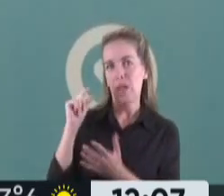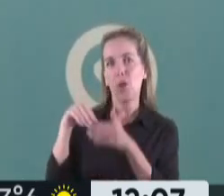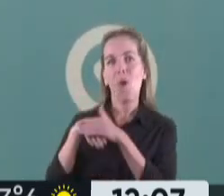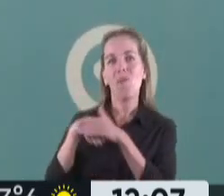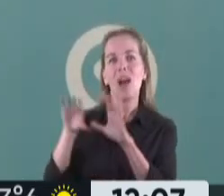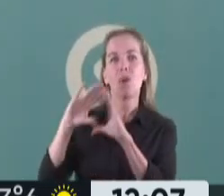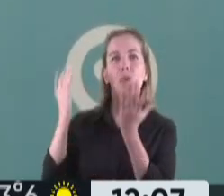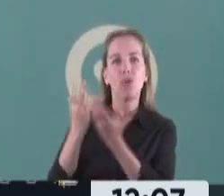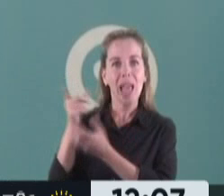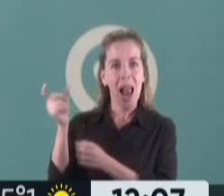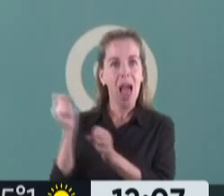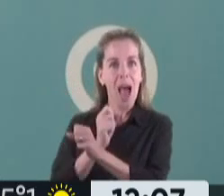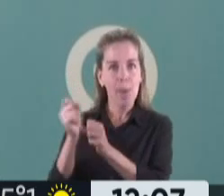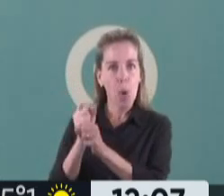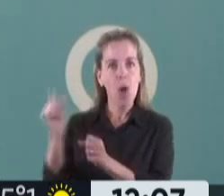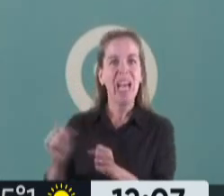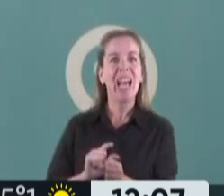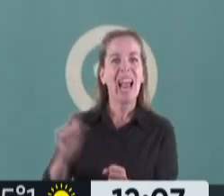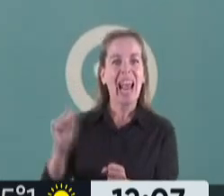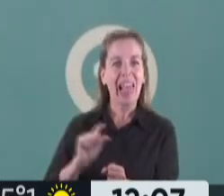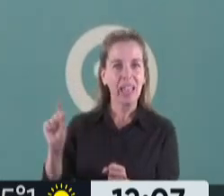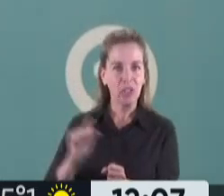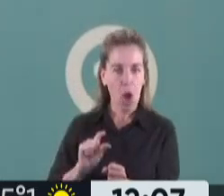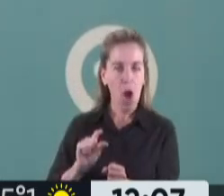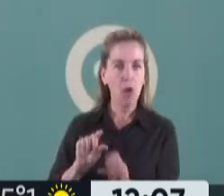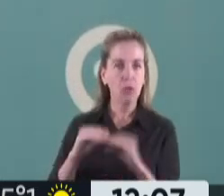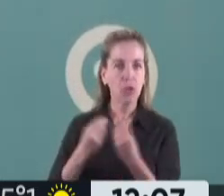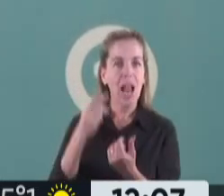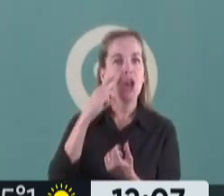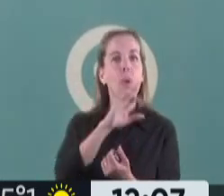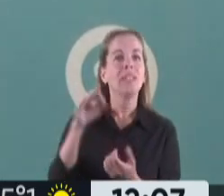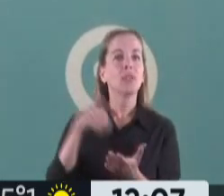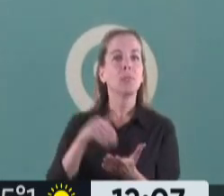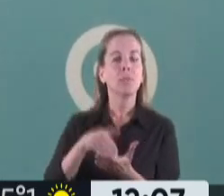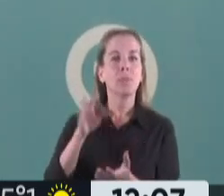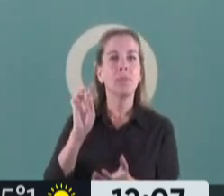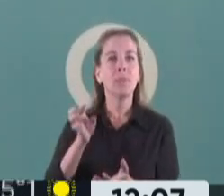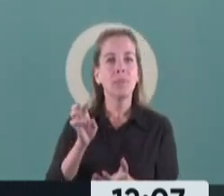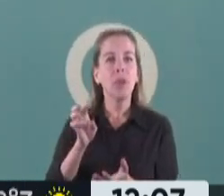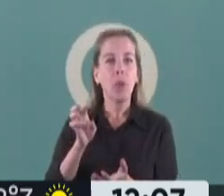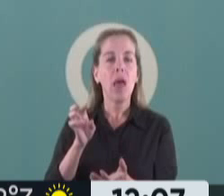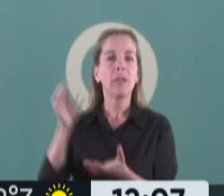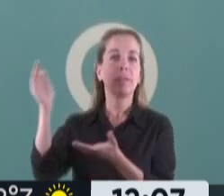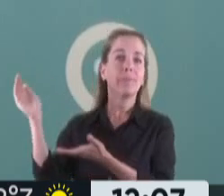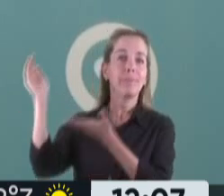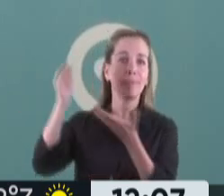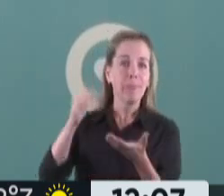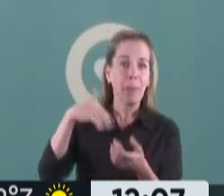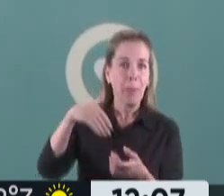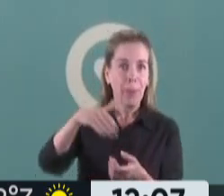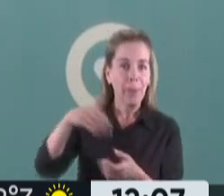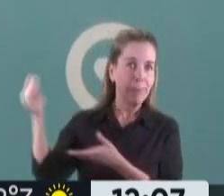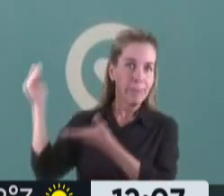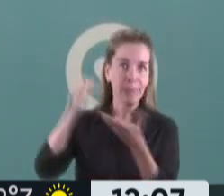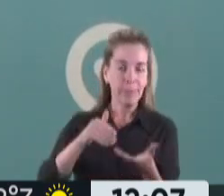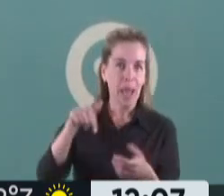Mundial aprobó un crédito de 900 millones de dólares que van a ser enviados próximamente a la